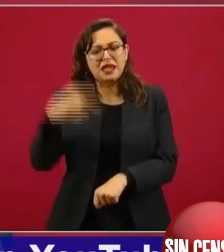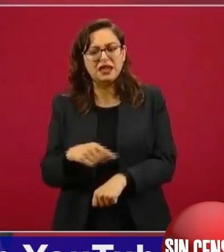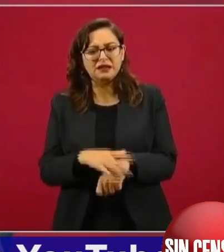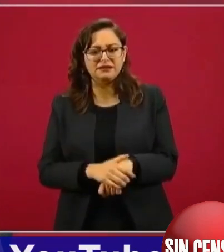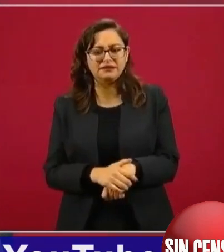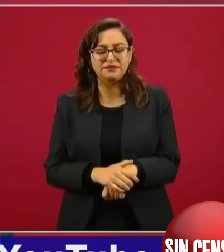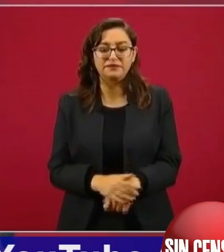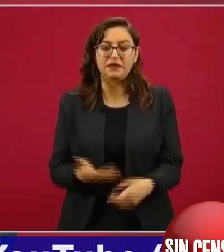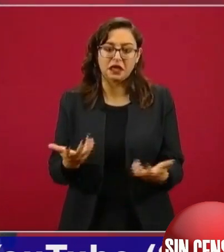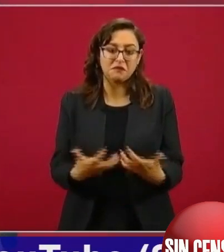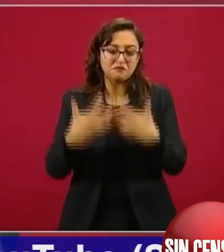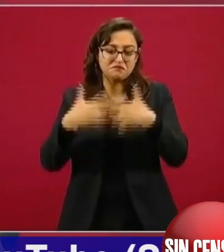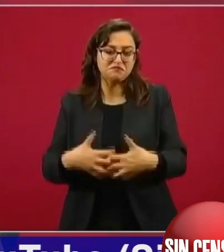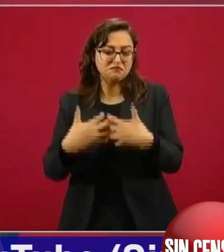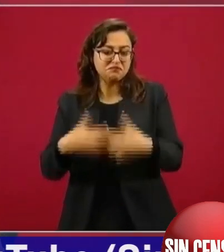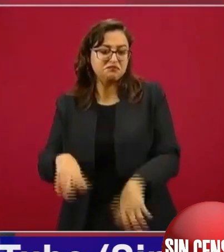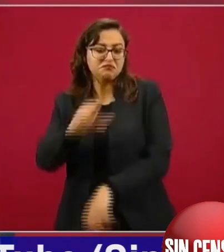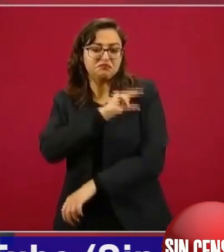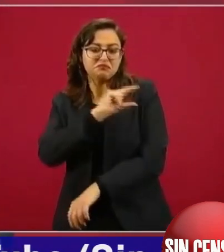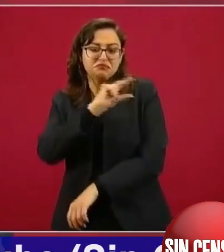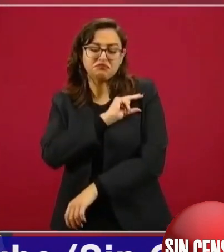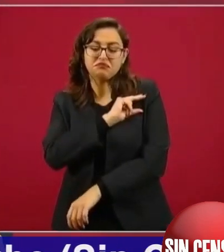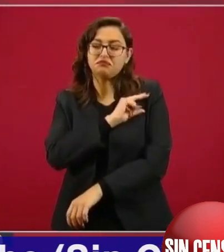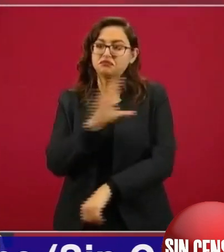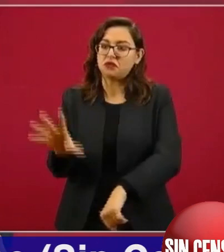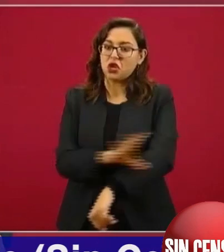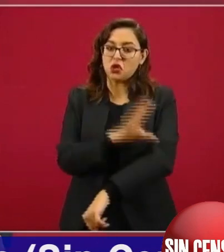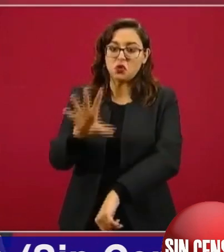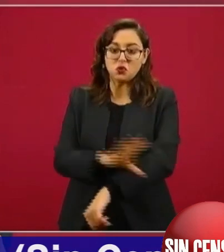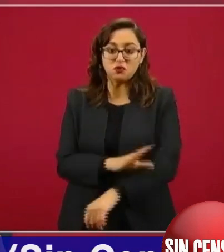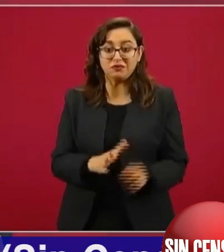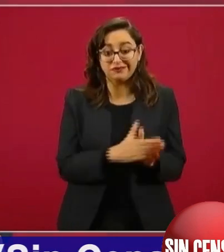eléctrica. Y ahora, cuando llegamos,